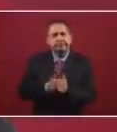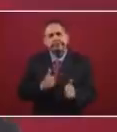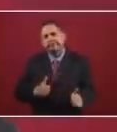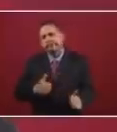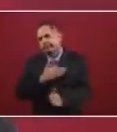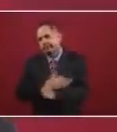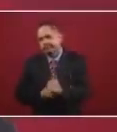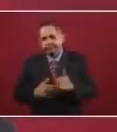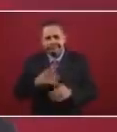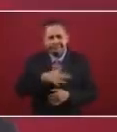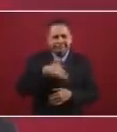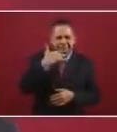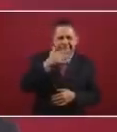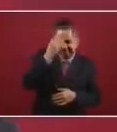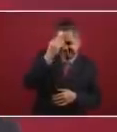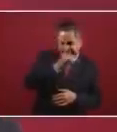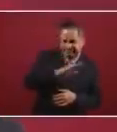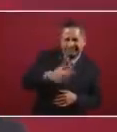chicanadas